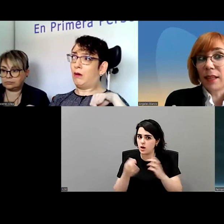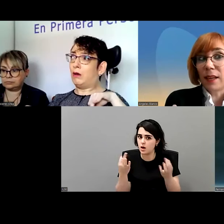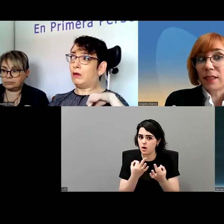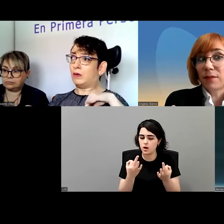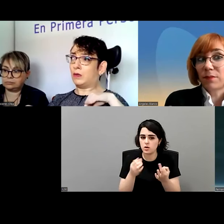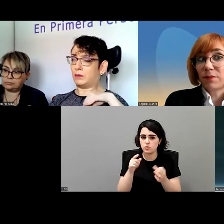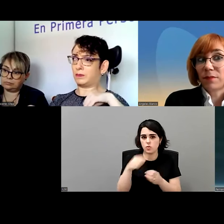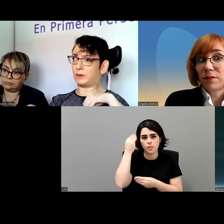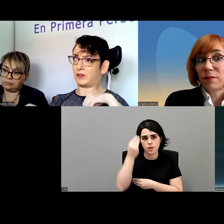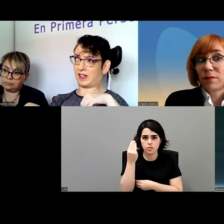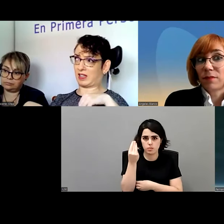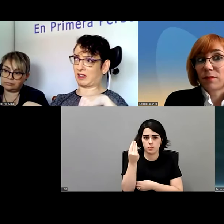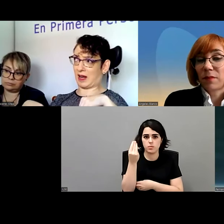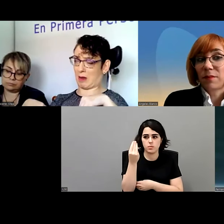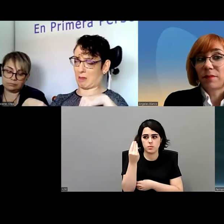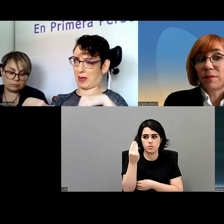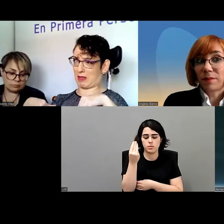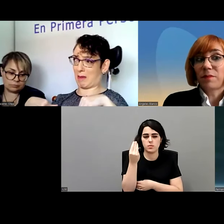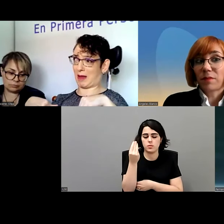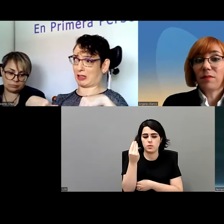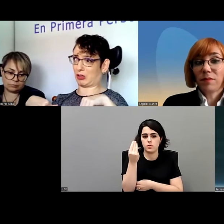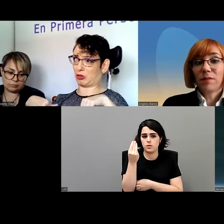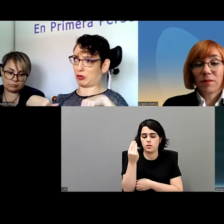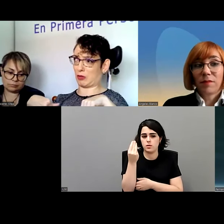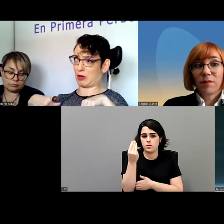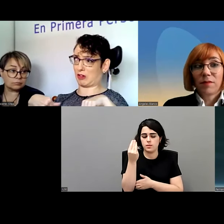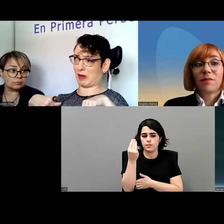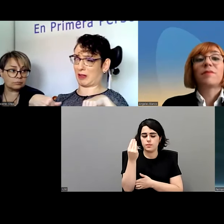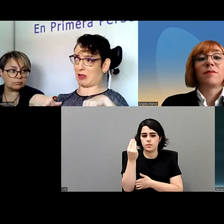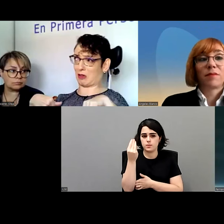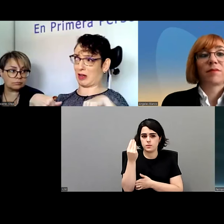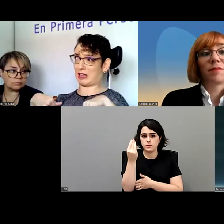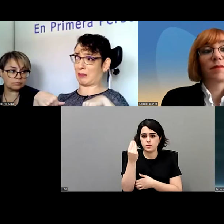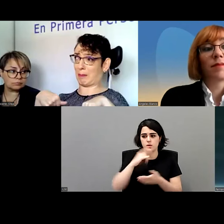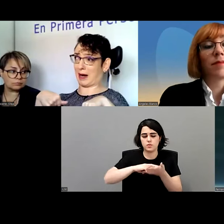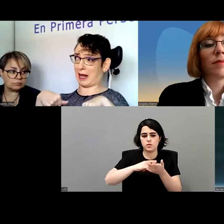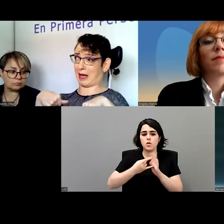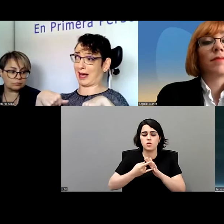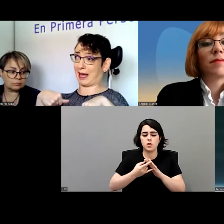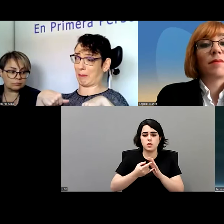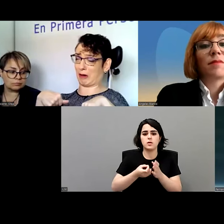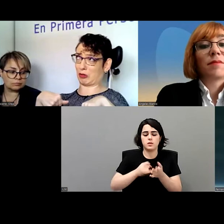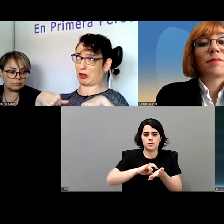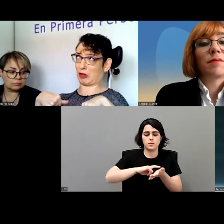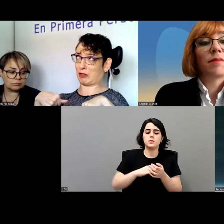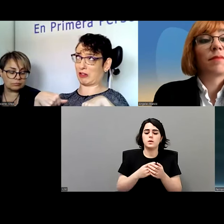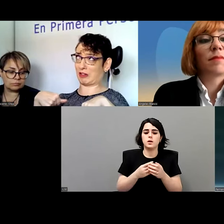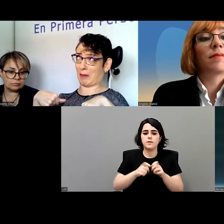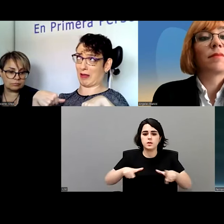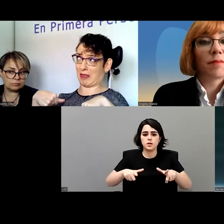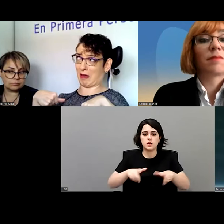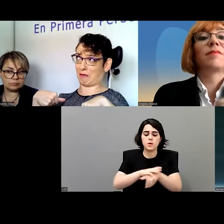que tú planteas. Sí, empieza a haber soluciones habitacionales para personas